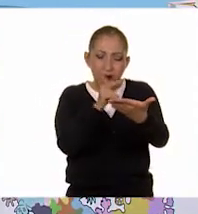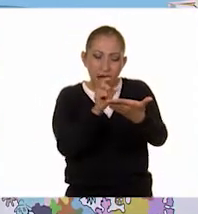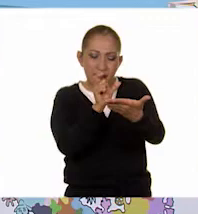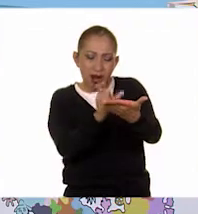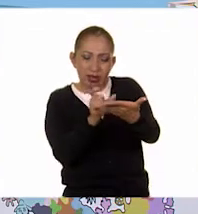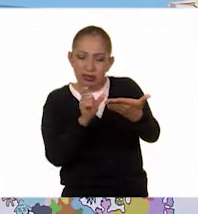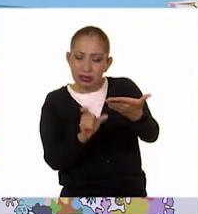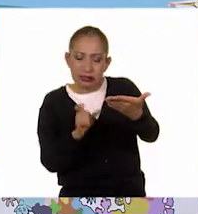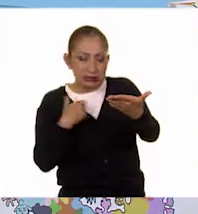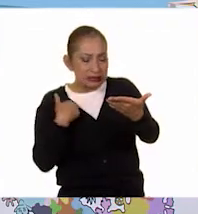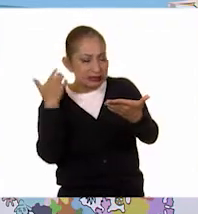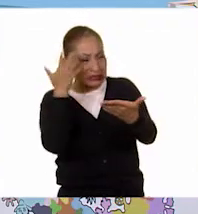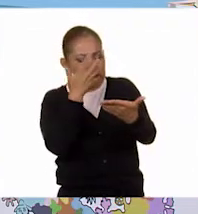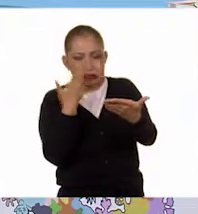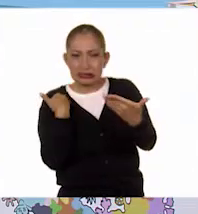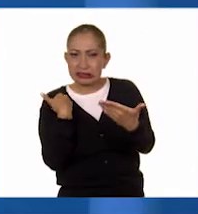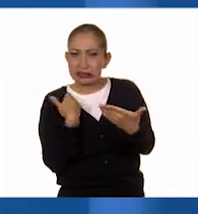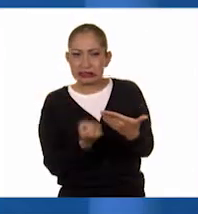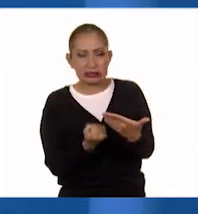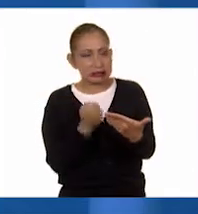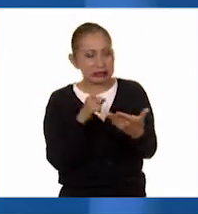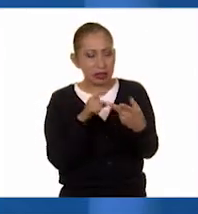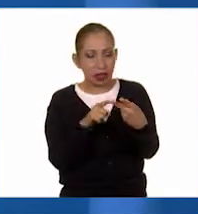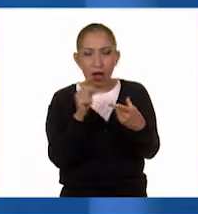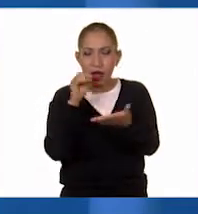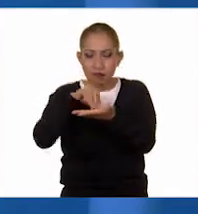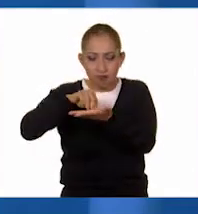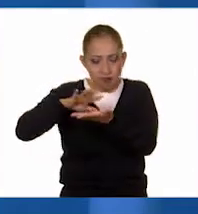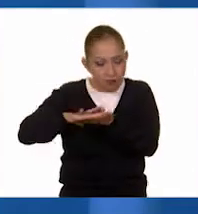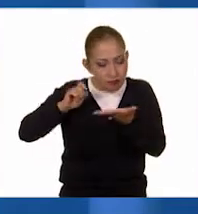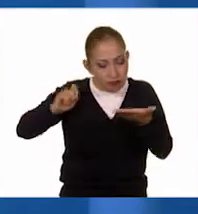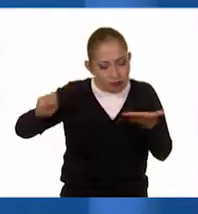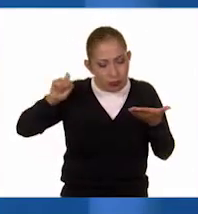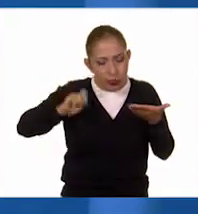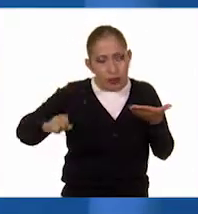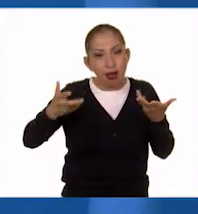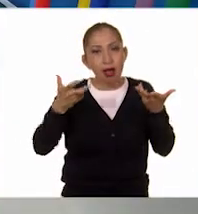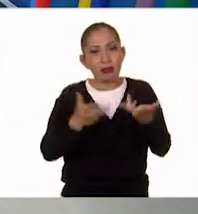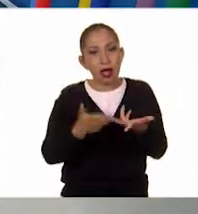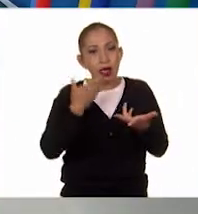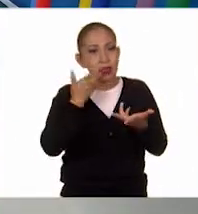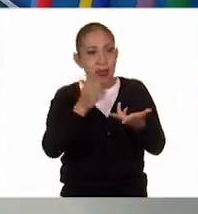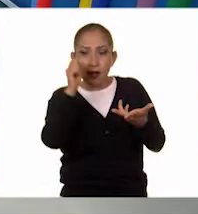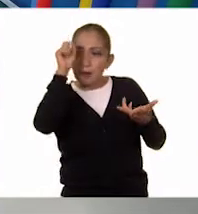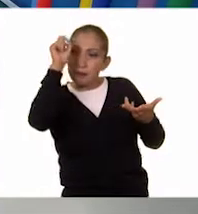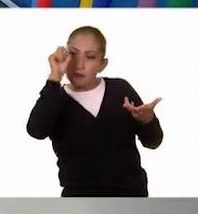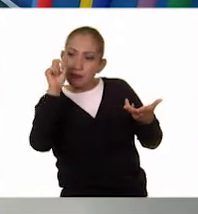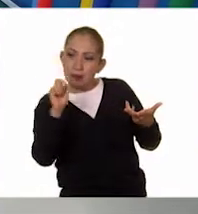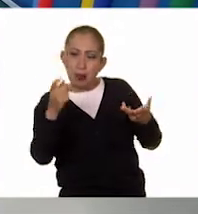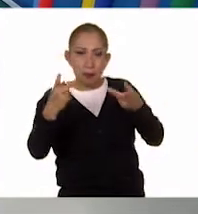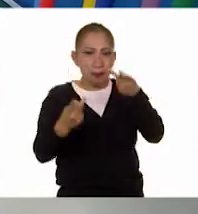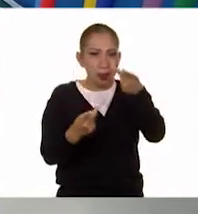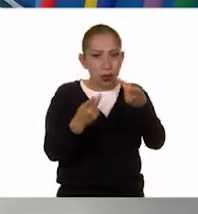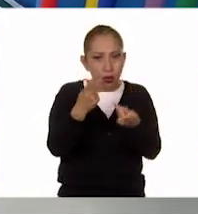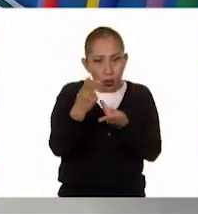cuyo significado desconocemos, anotándolo y realizando al margen inferencias, preguntas y comentarios